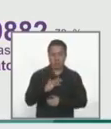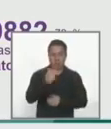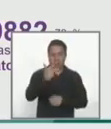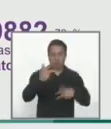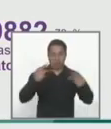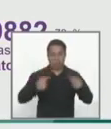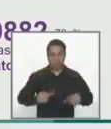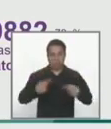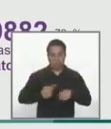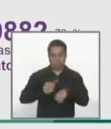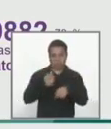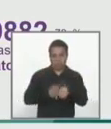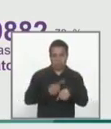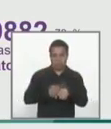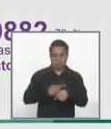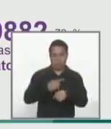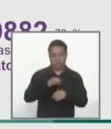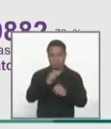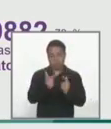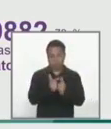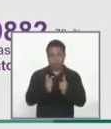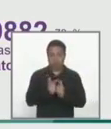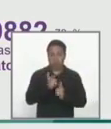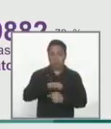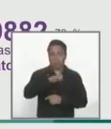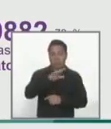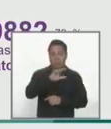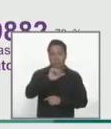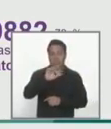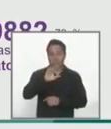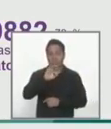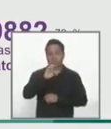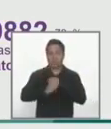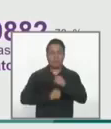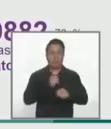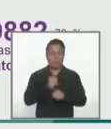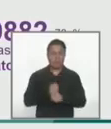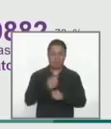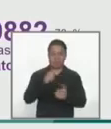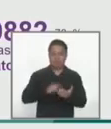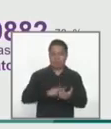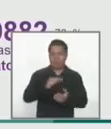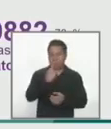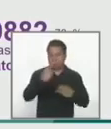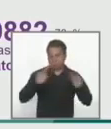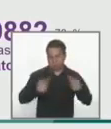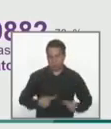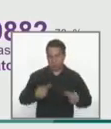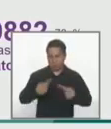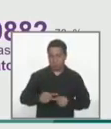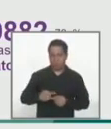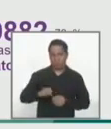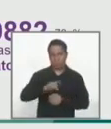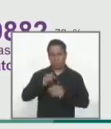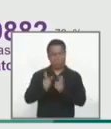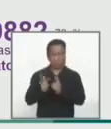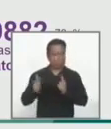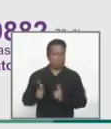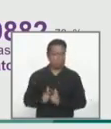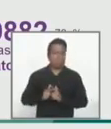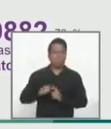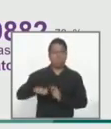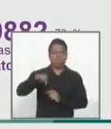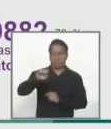5.848 casos, seguido del grupo de 50 a 59 años, con 2.081 casos, y posteriormente el grupo